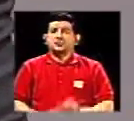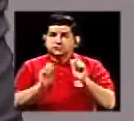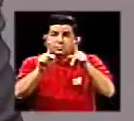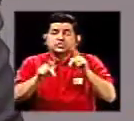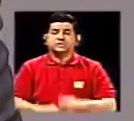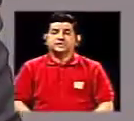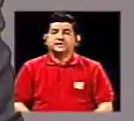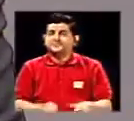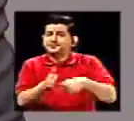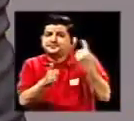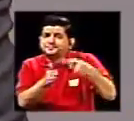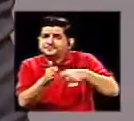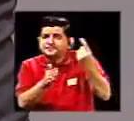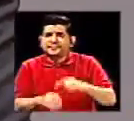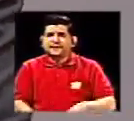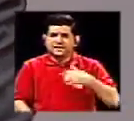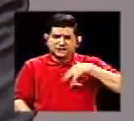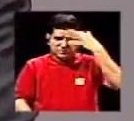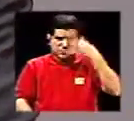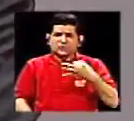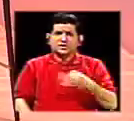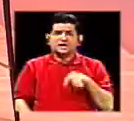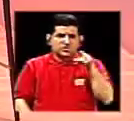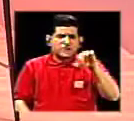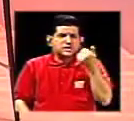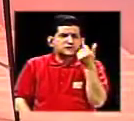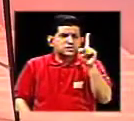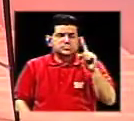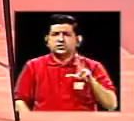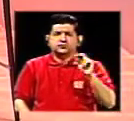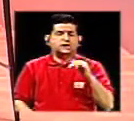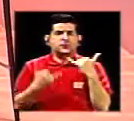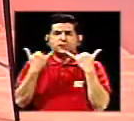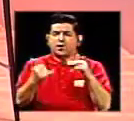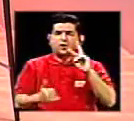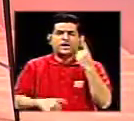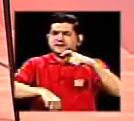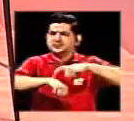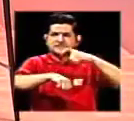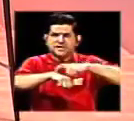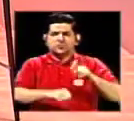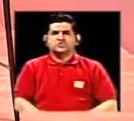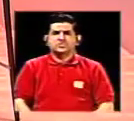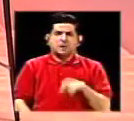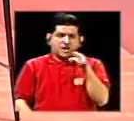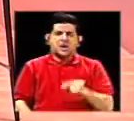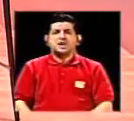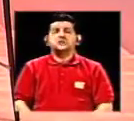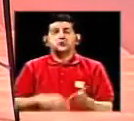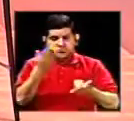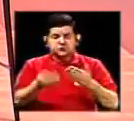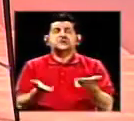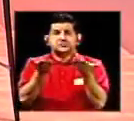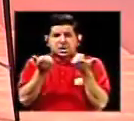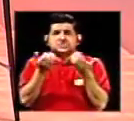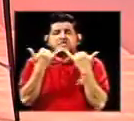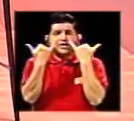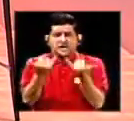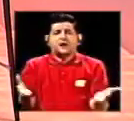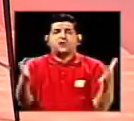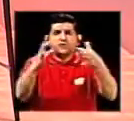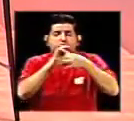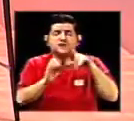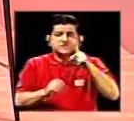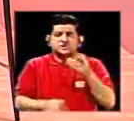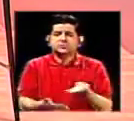entonces muchas veces, y creo que así va a ser, de esos 11 que no entran en la segunda etapa, están dispuestos a matricularse si alguna de las propuestas le